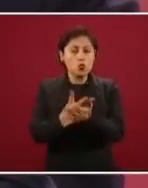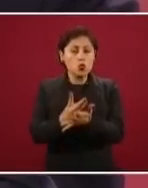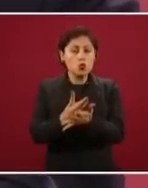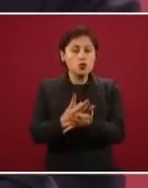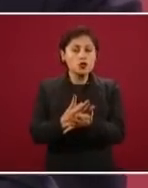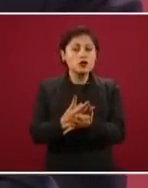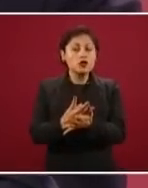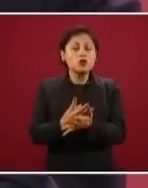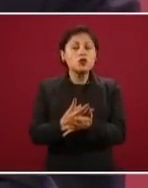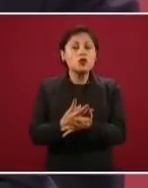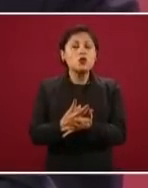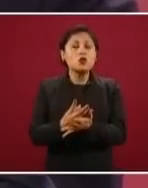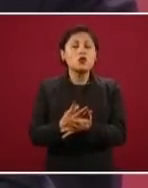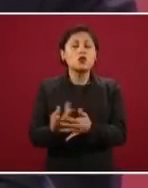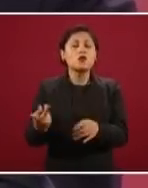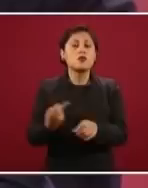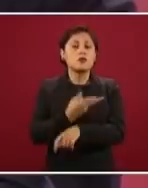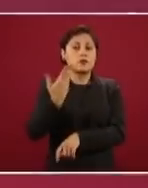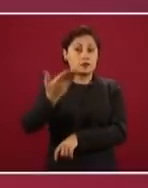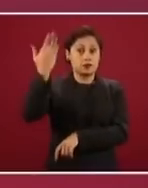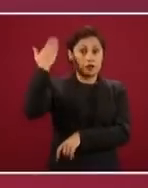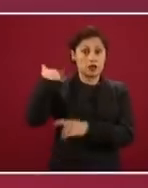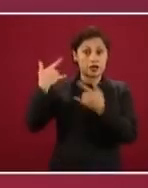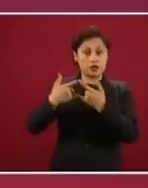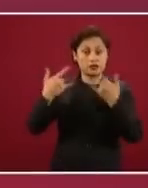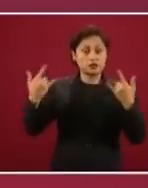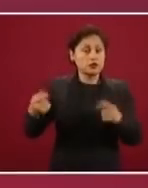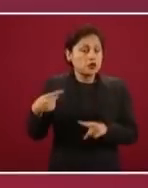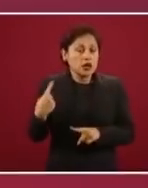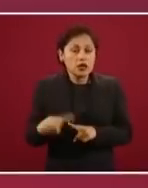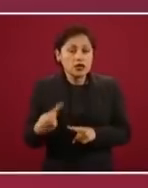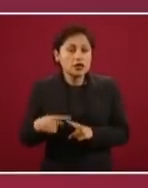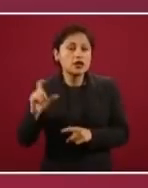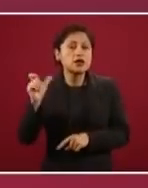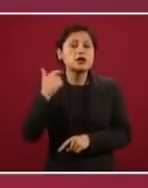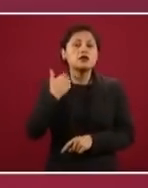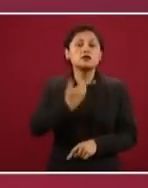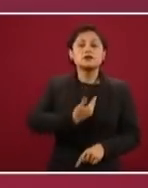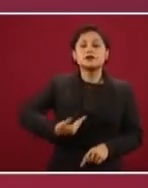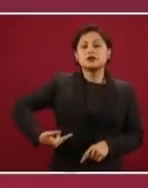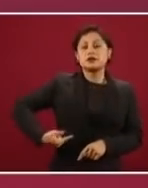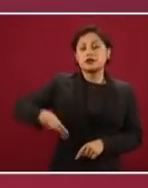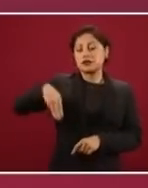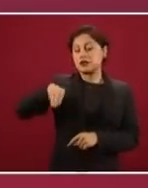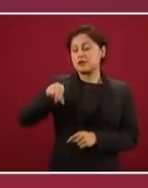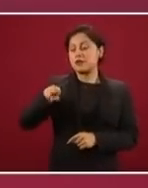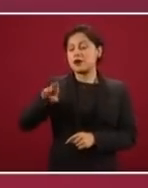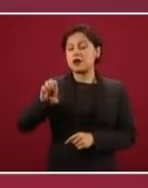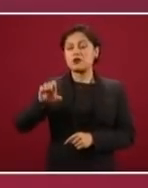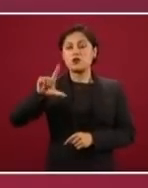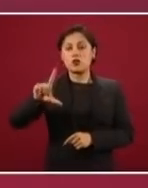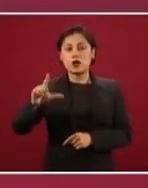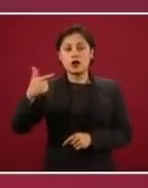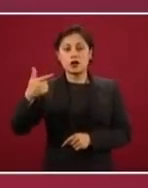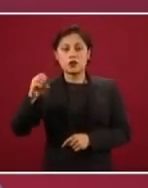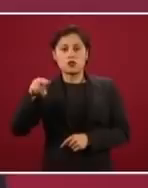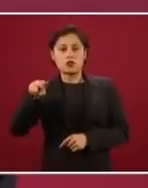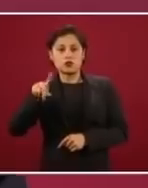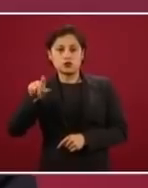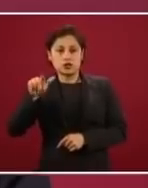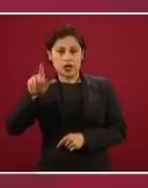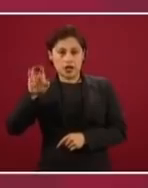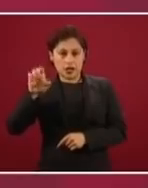el caso de el expresidente manuel gonzález y fue acusado de